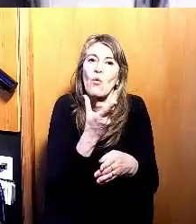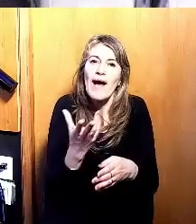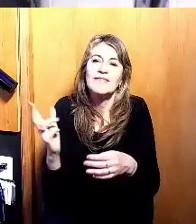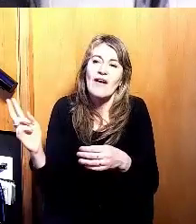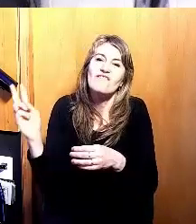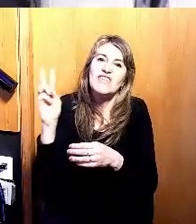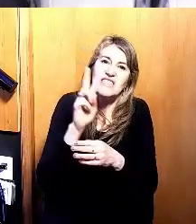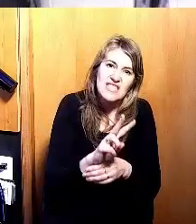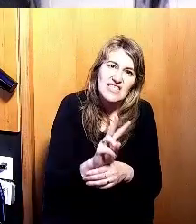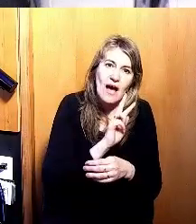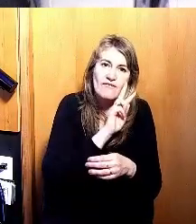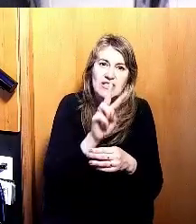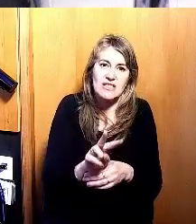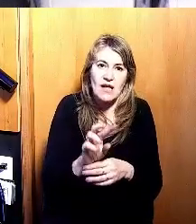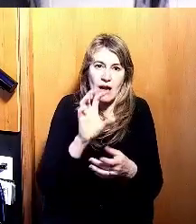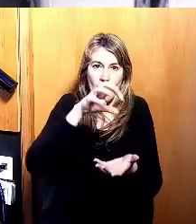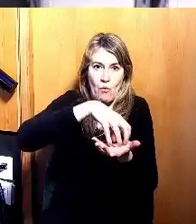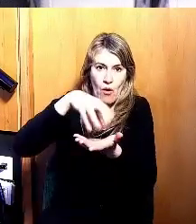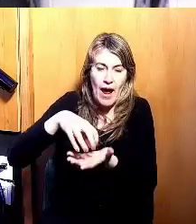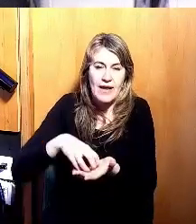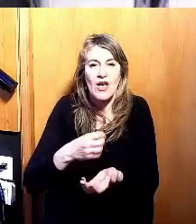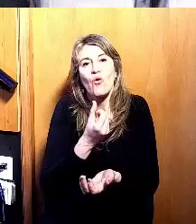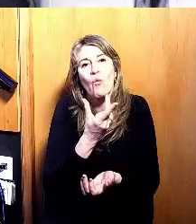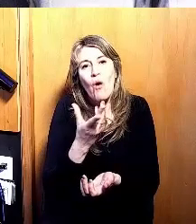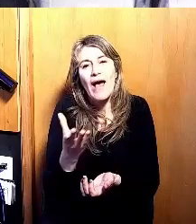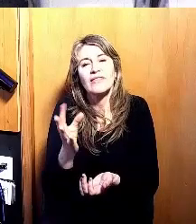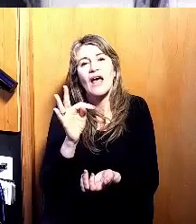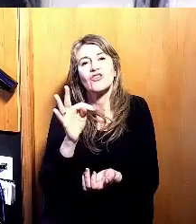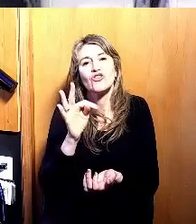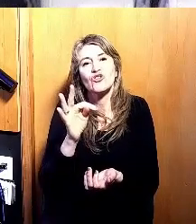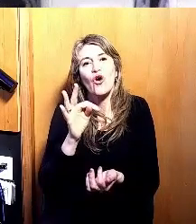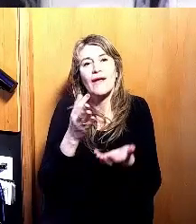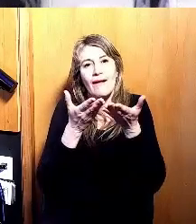hicieron al sitio y cuántas toneladas se recogieron en ese sitio, en ese punto.